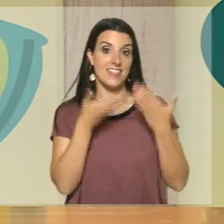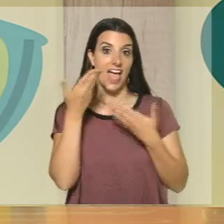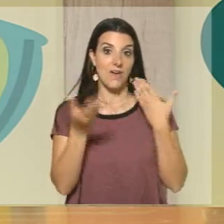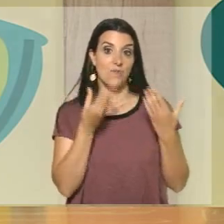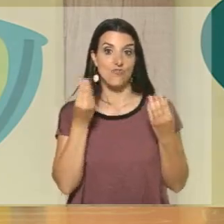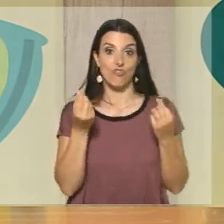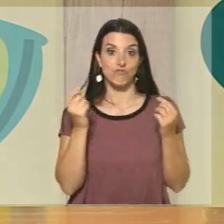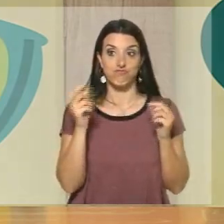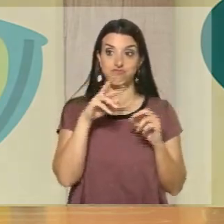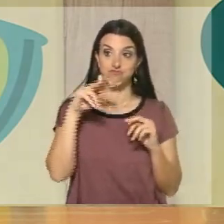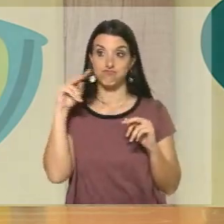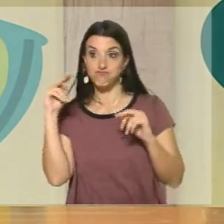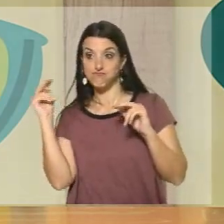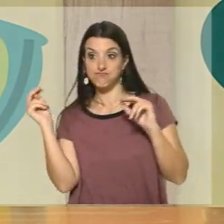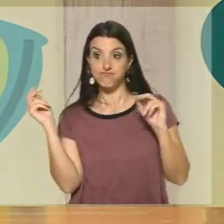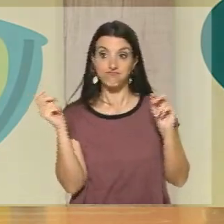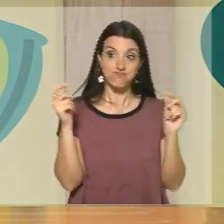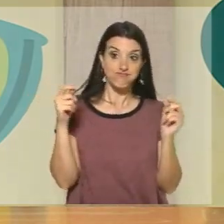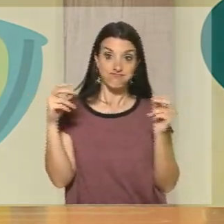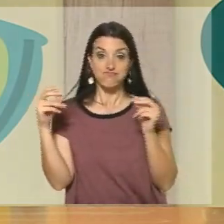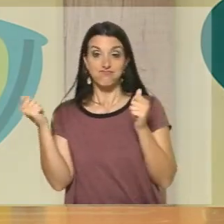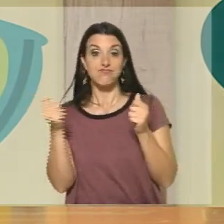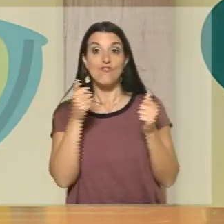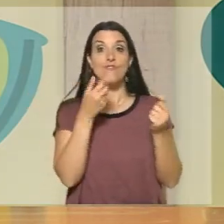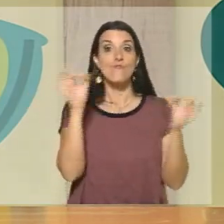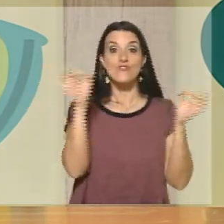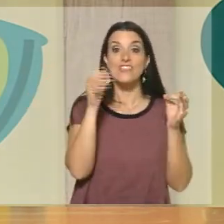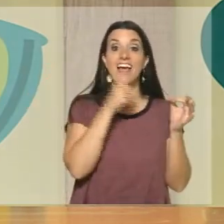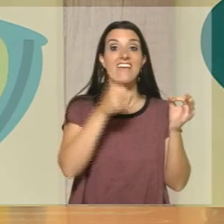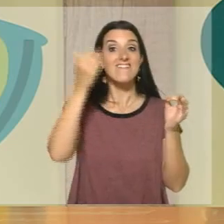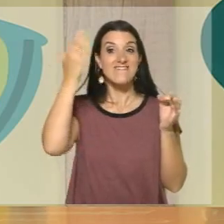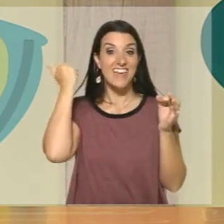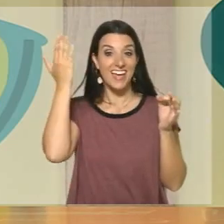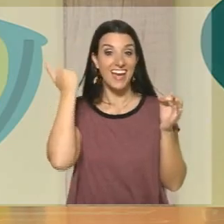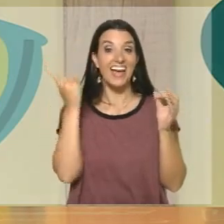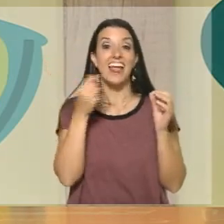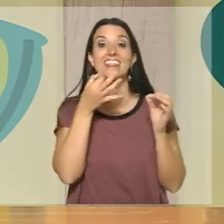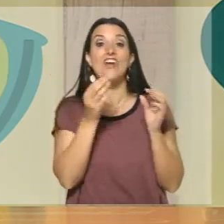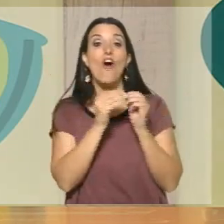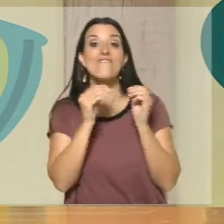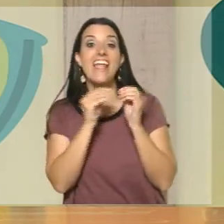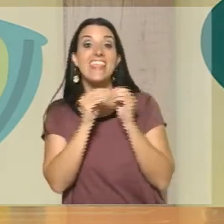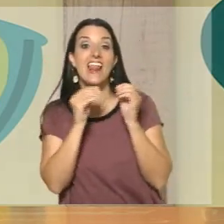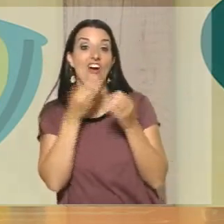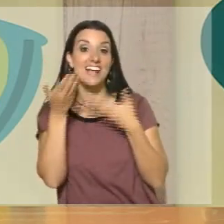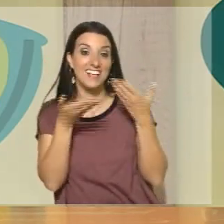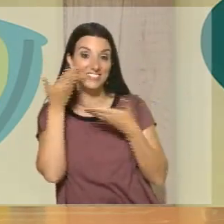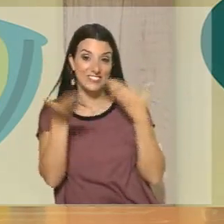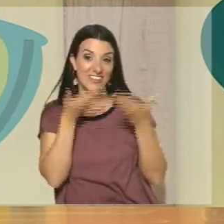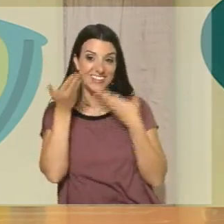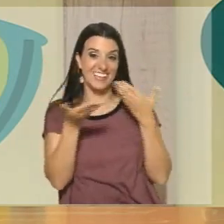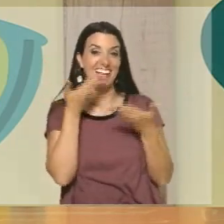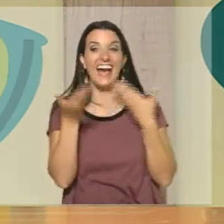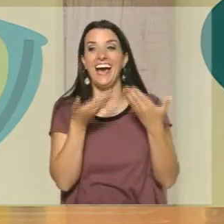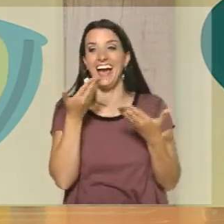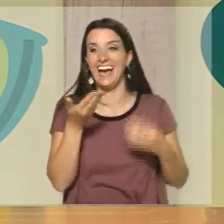Que siempre fuimos compañeros. Pero yo sé que yo estoy recontento con la cocina. Compañeros, chequen, siempre